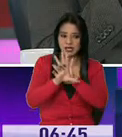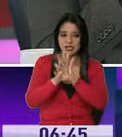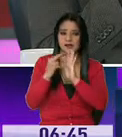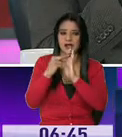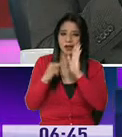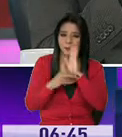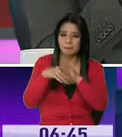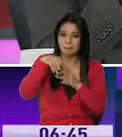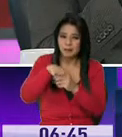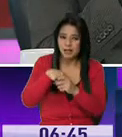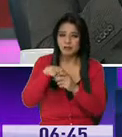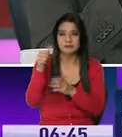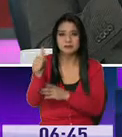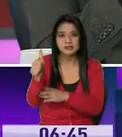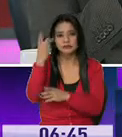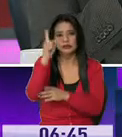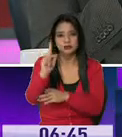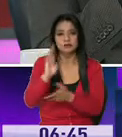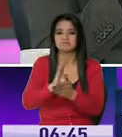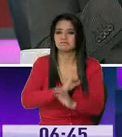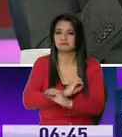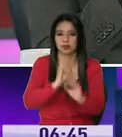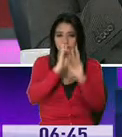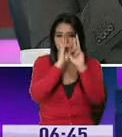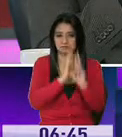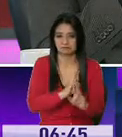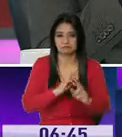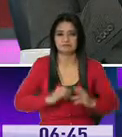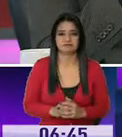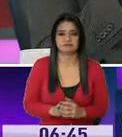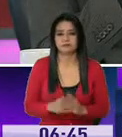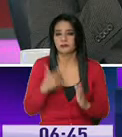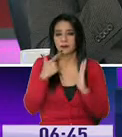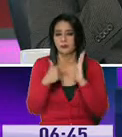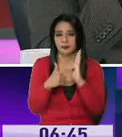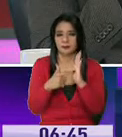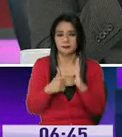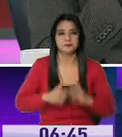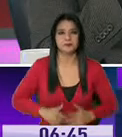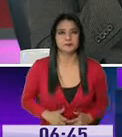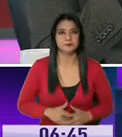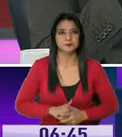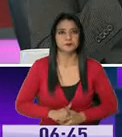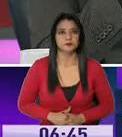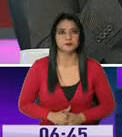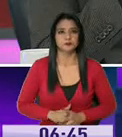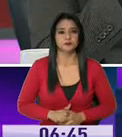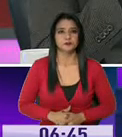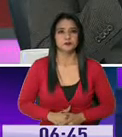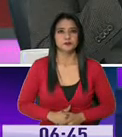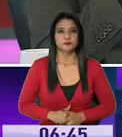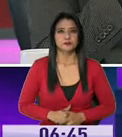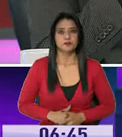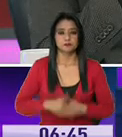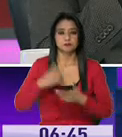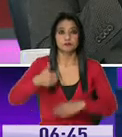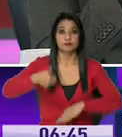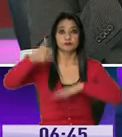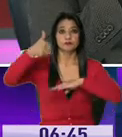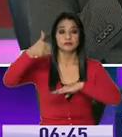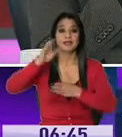que consideramos de alto impacto, de un caso de envergadura nacional en un momento tan delicado y sobre la materia que se trataba,